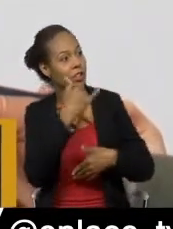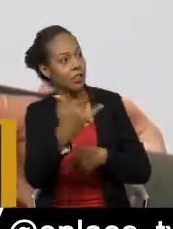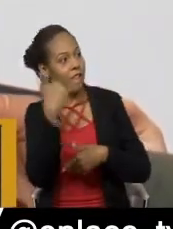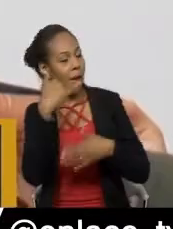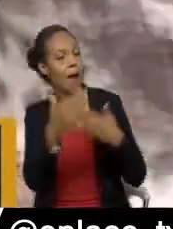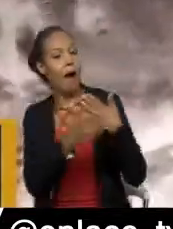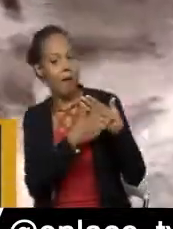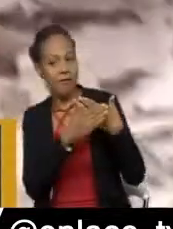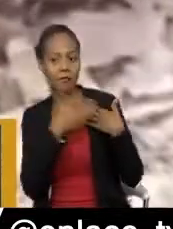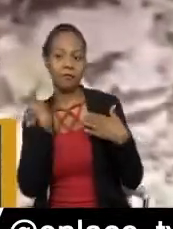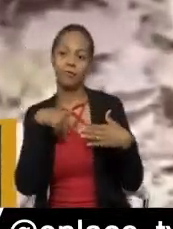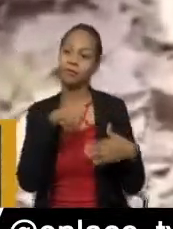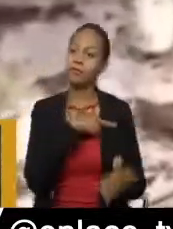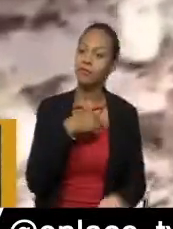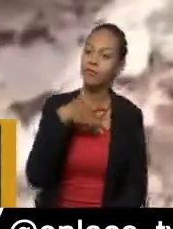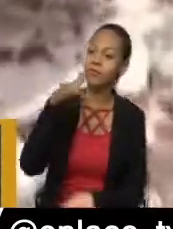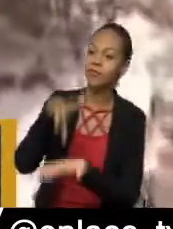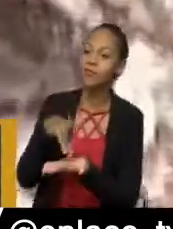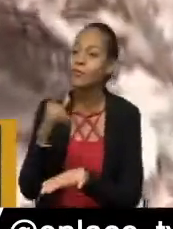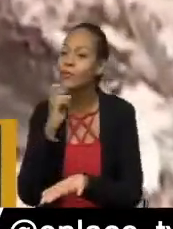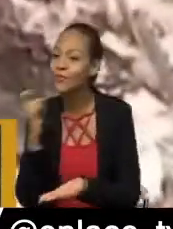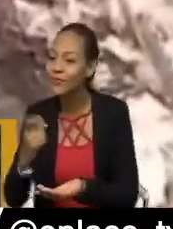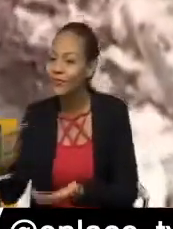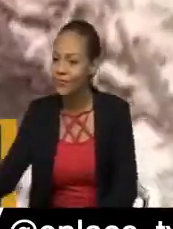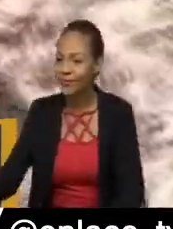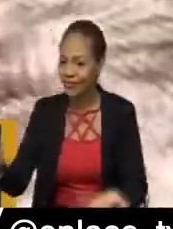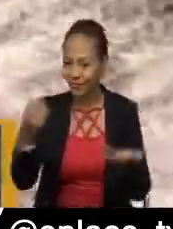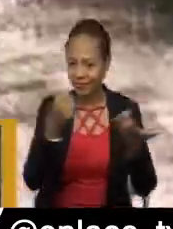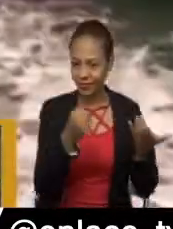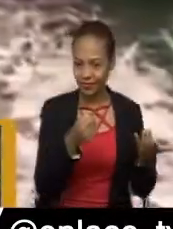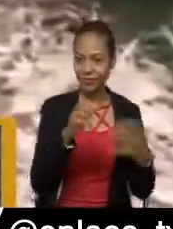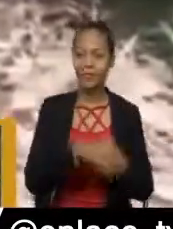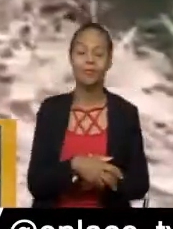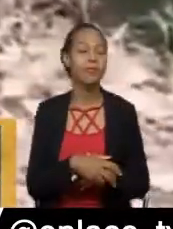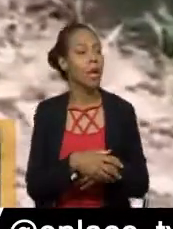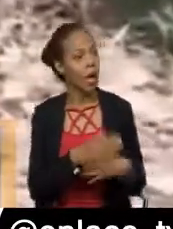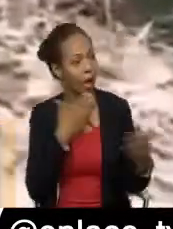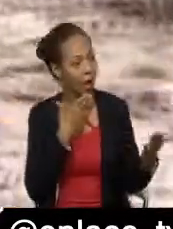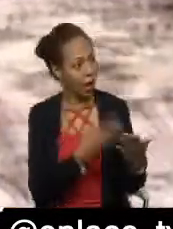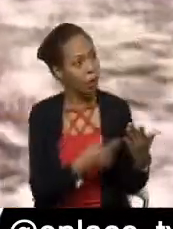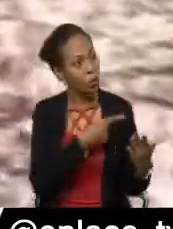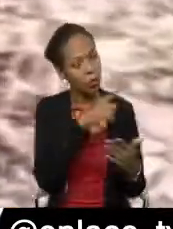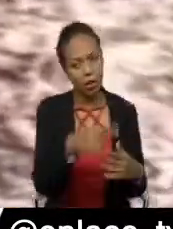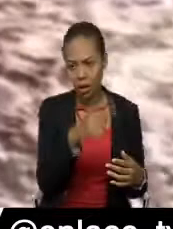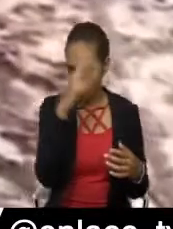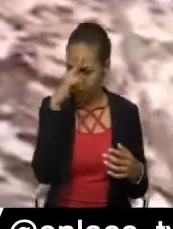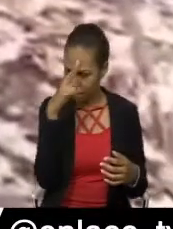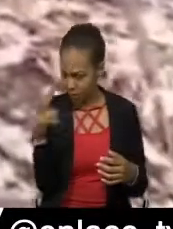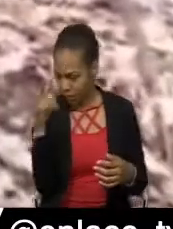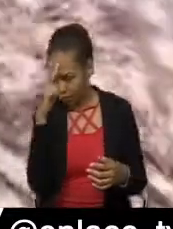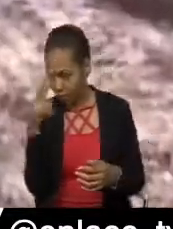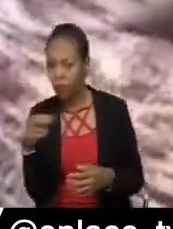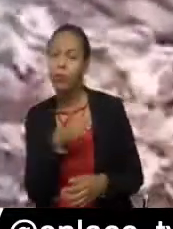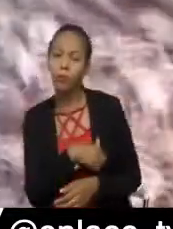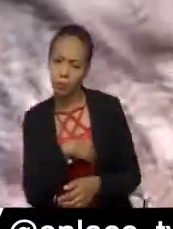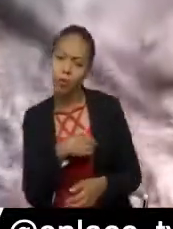hábitat natural. El oficial hizo el llamado a los ciudadanos a respetar la vida de las especies que se encuentran en vía de extinción.